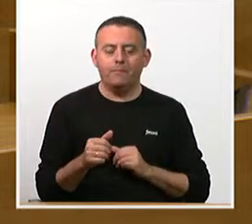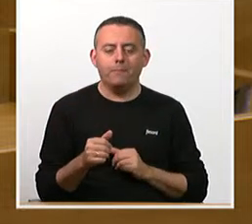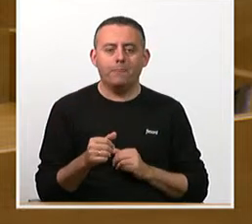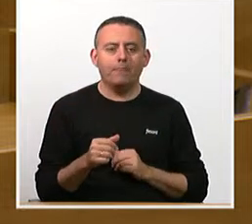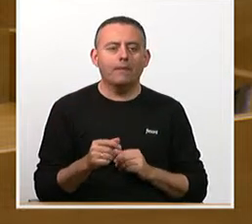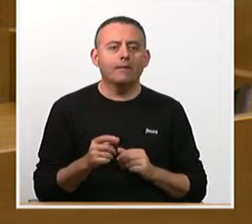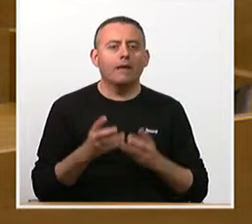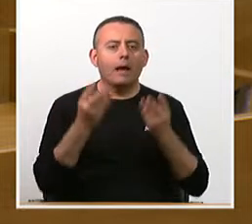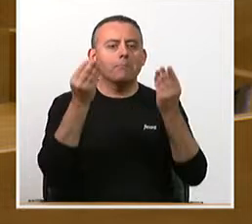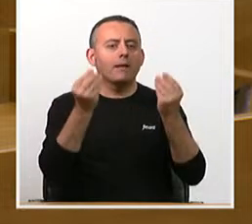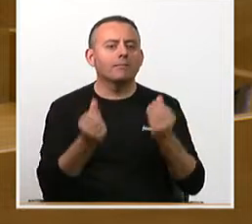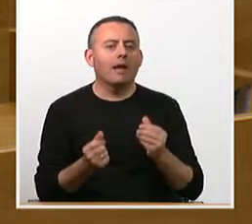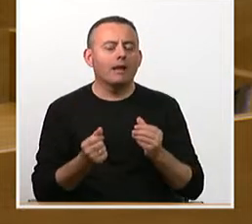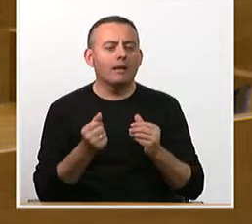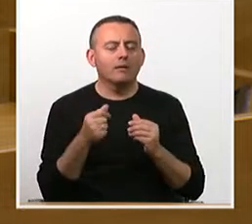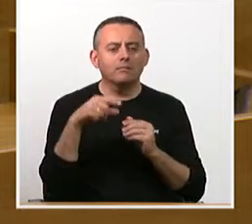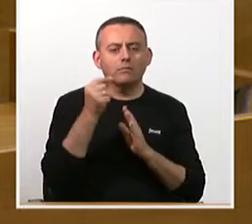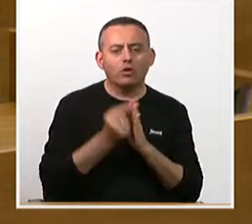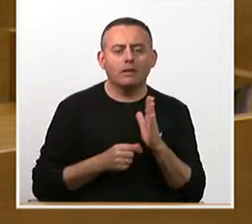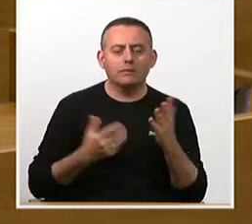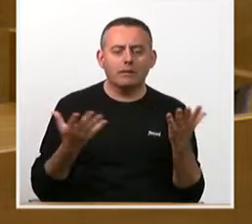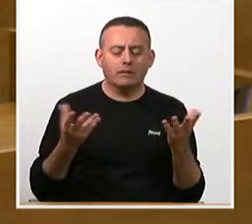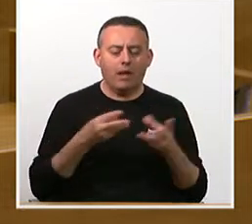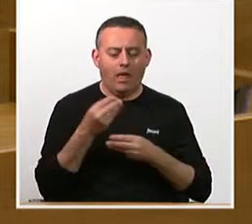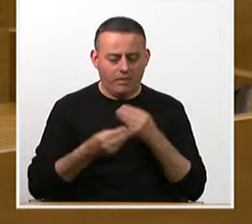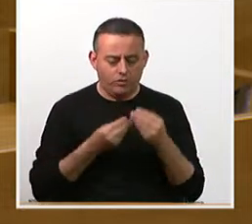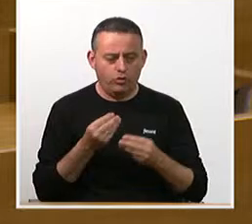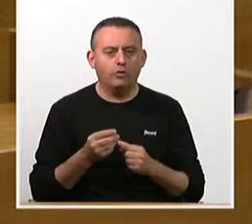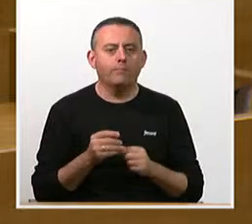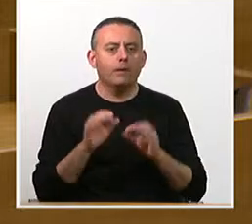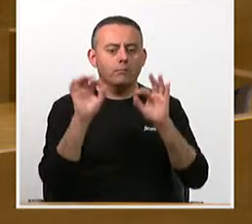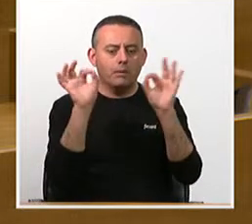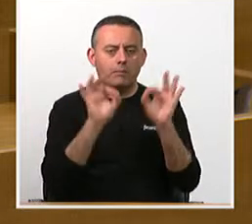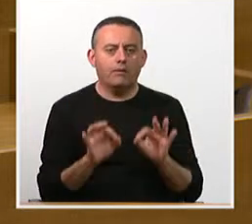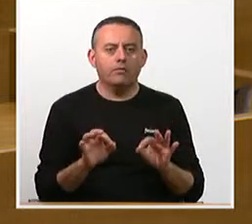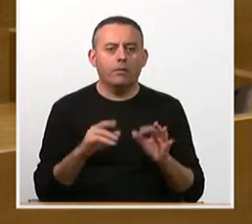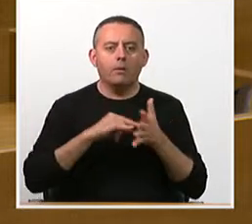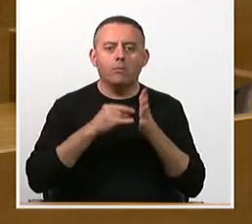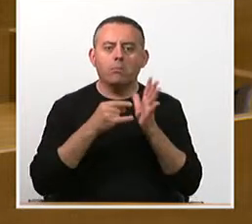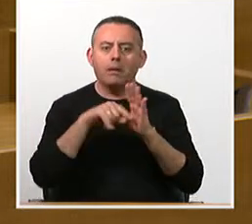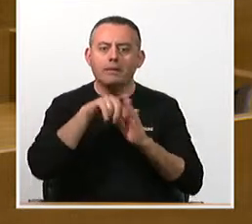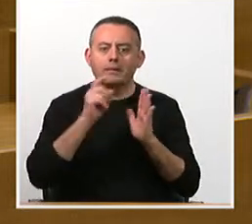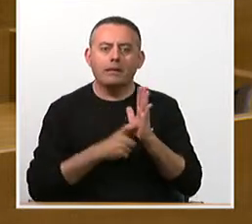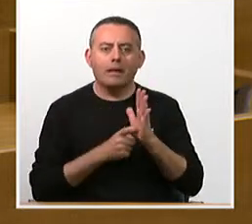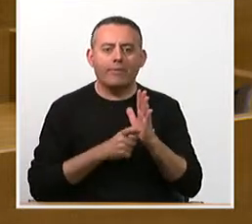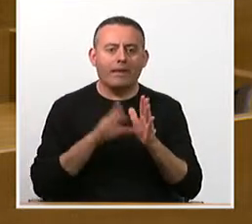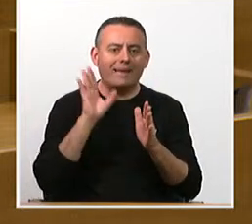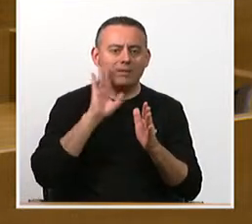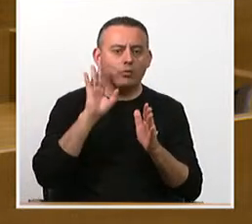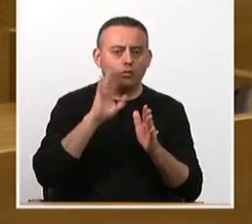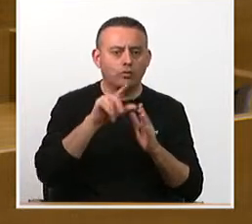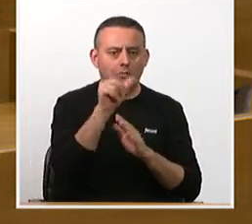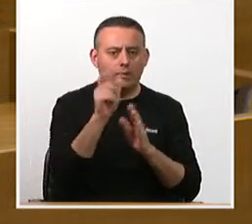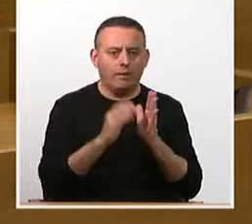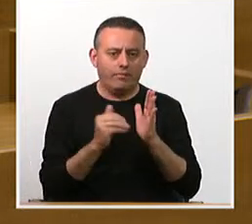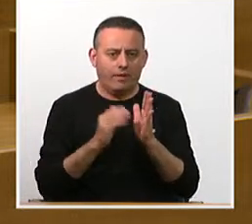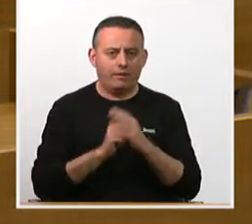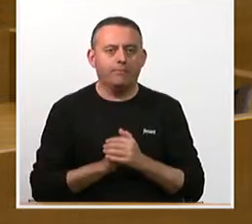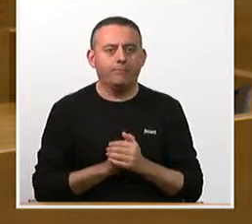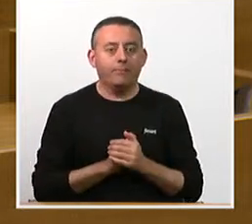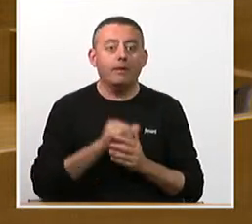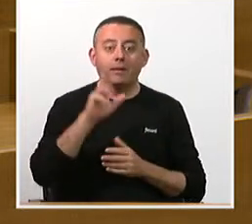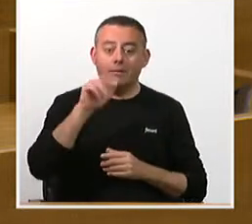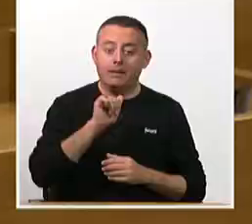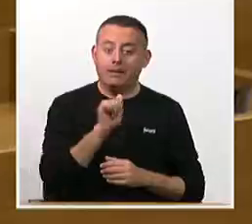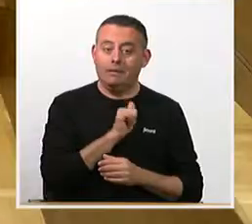ejecutando entre otras medidas la elaboración la preparación del nuevo plan integral de residuos de la comad valenciana Por cierto estoy esperando todavía